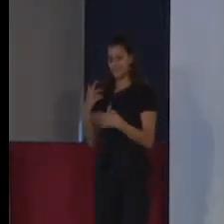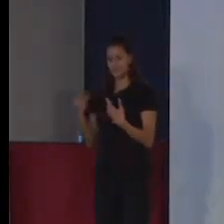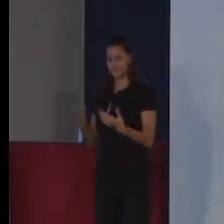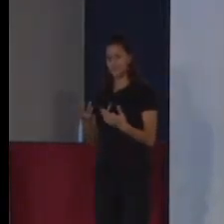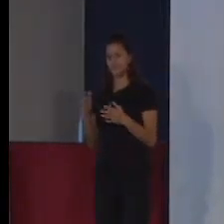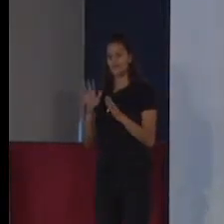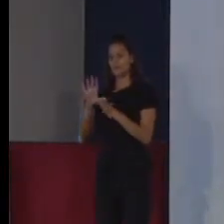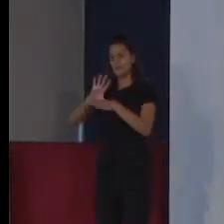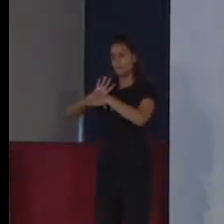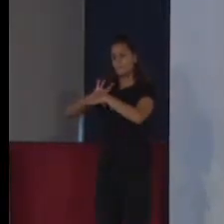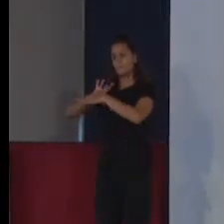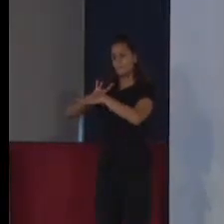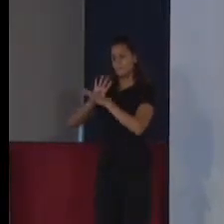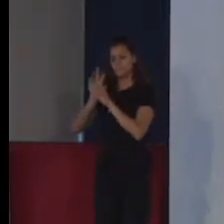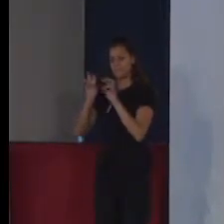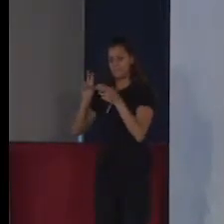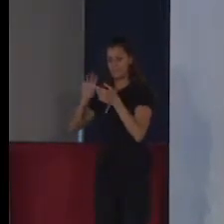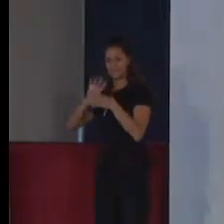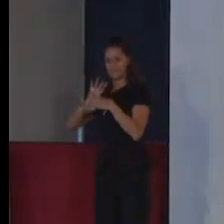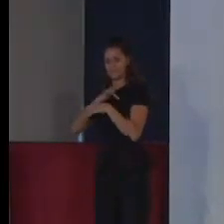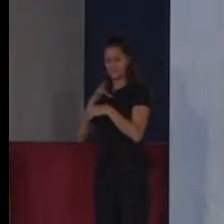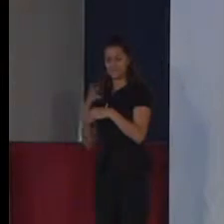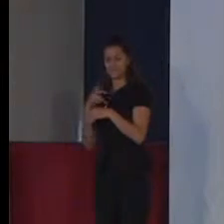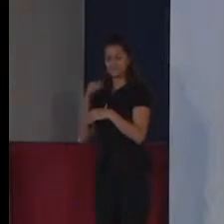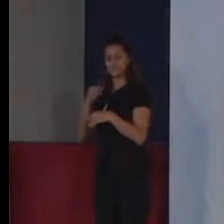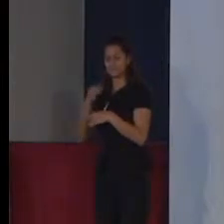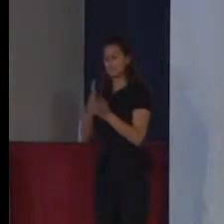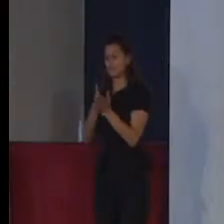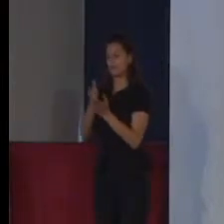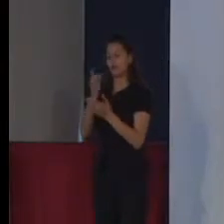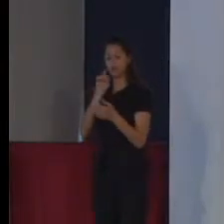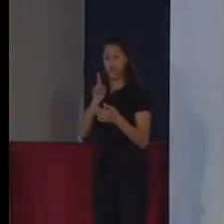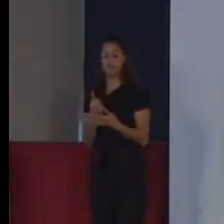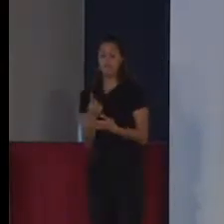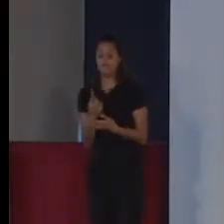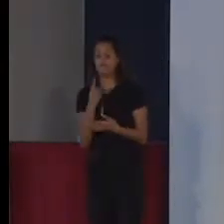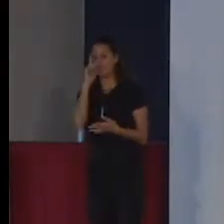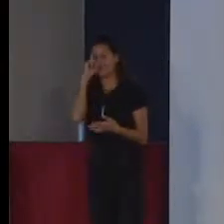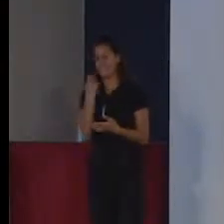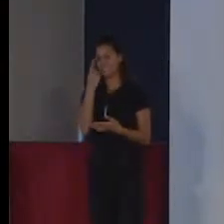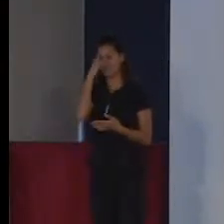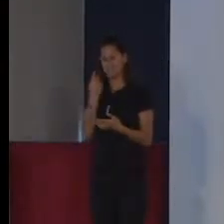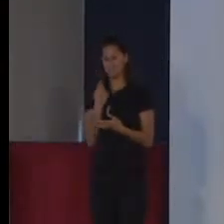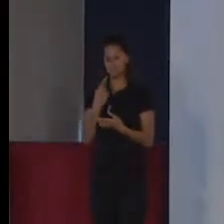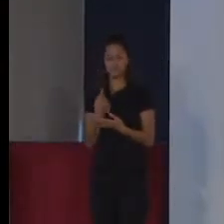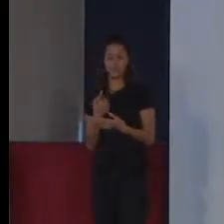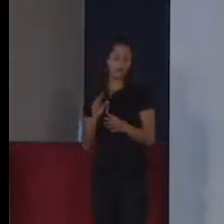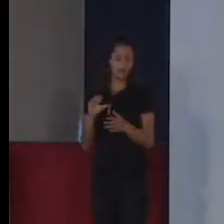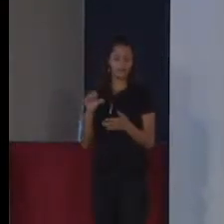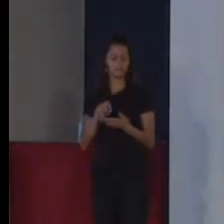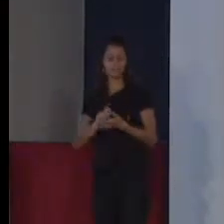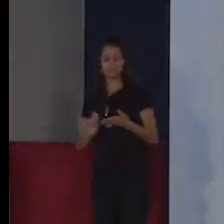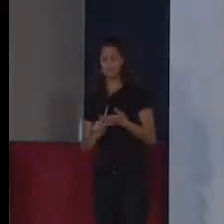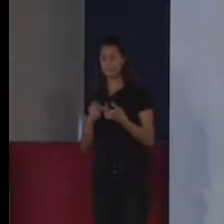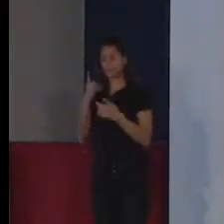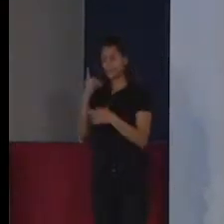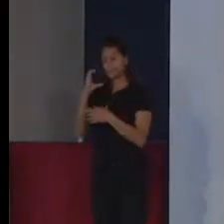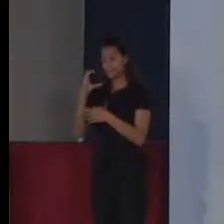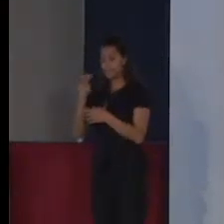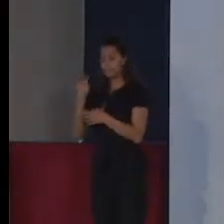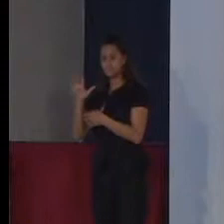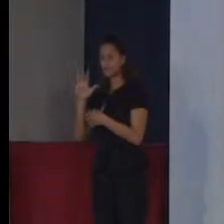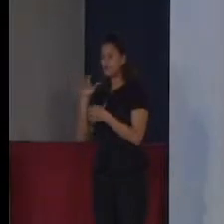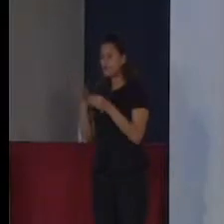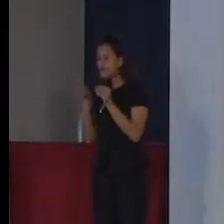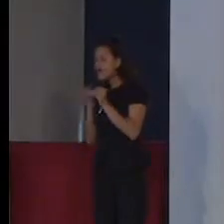esa división médica a nivel de salud seguía centrándose en el déficit. Ahorita cuando ustedes ven el DSM-5 hablan de los